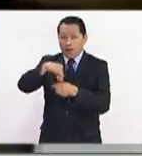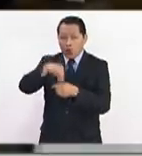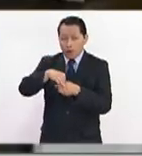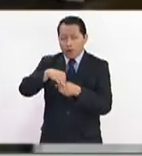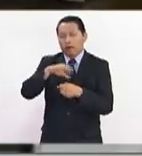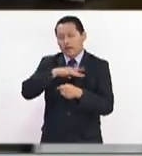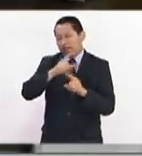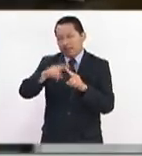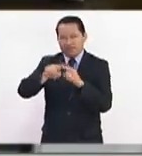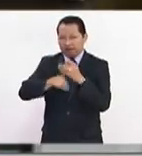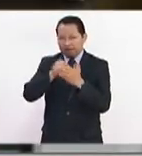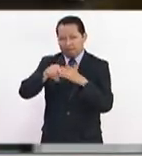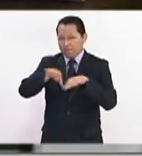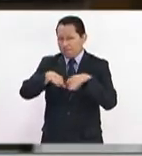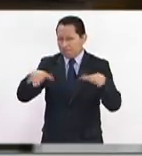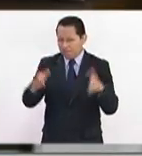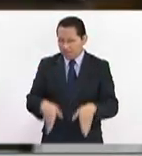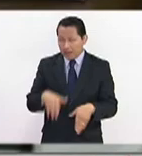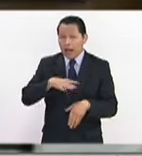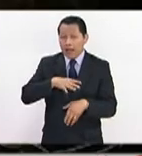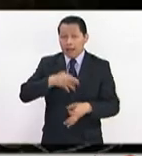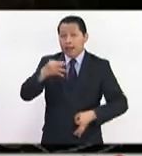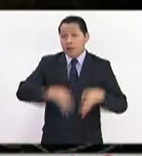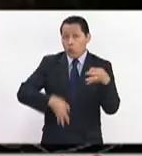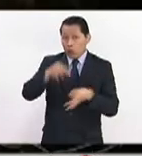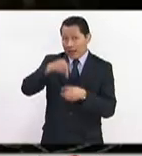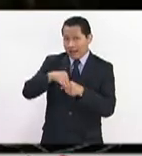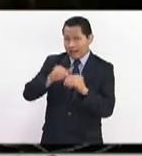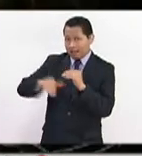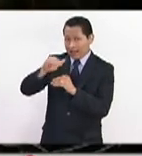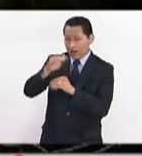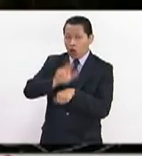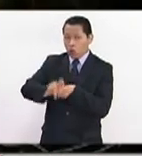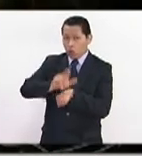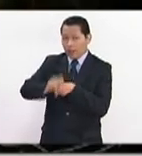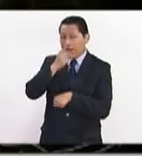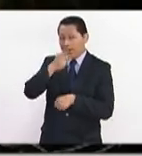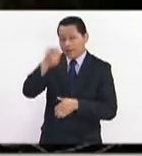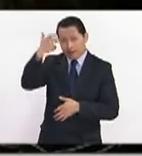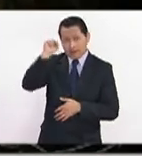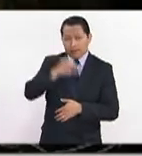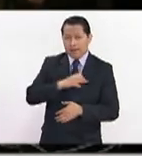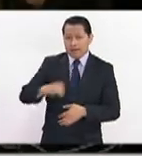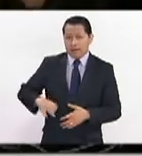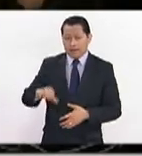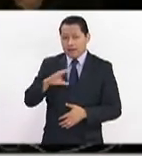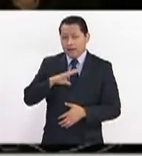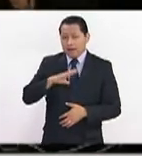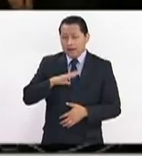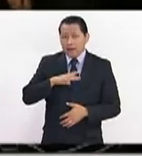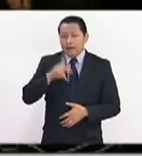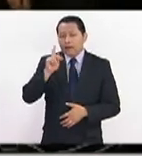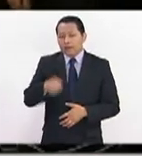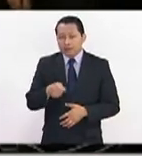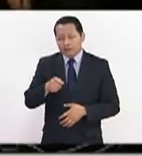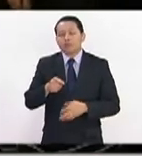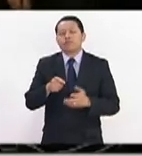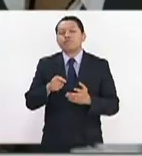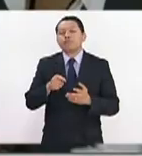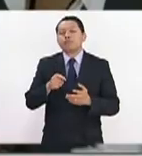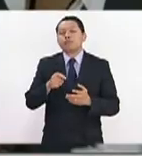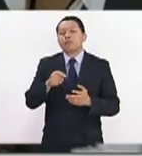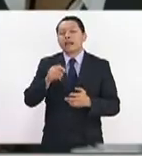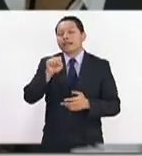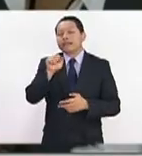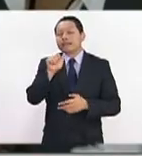centros electorales. El Tribunal Supremo Electoral de Honduras informó que el candidato por la Alianza de Oposición contra la Dictadura, quien